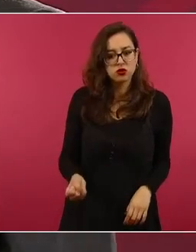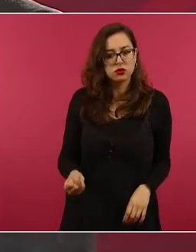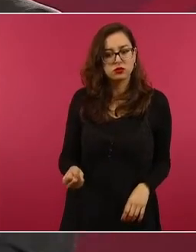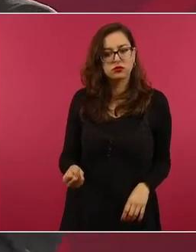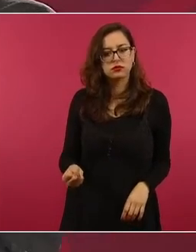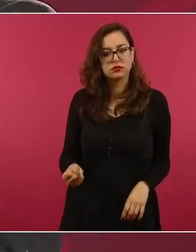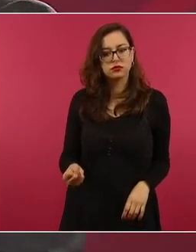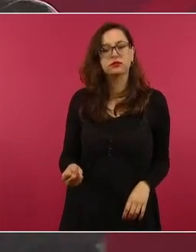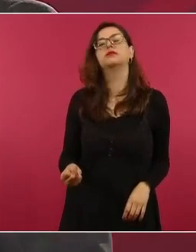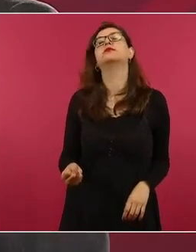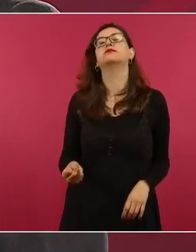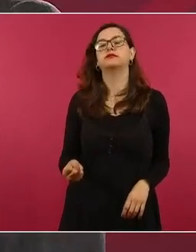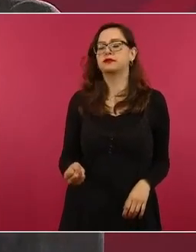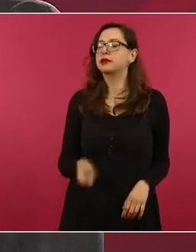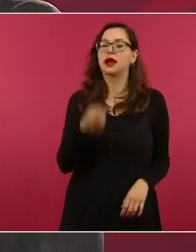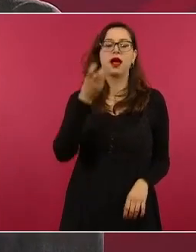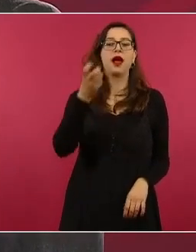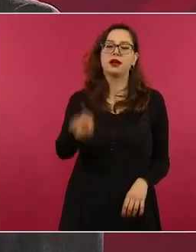de un cargo,